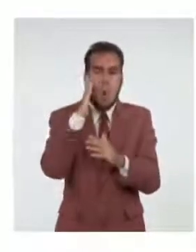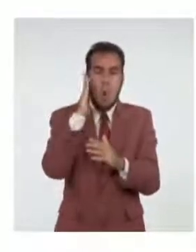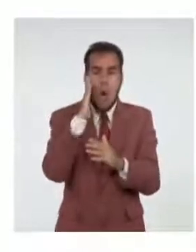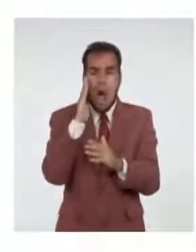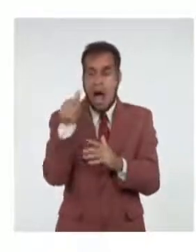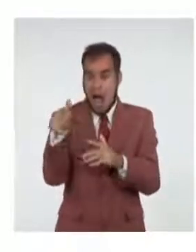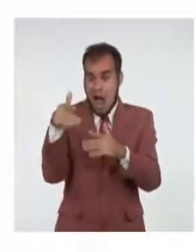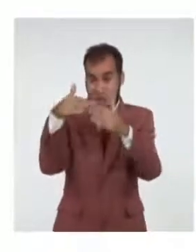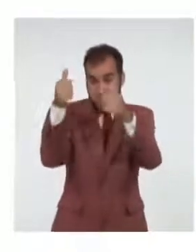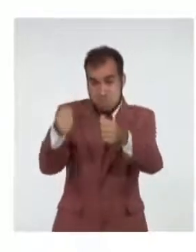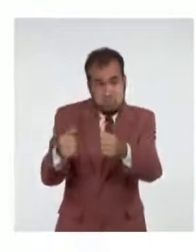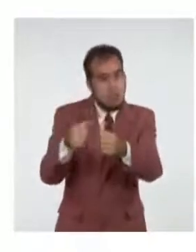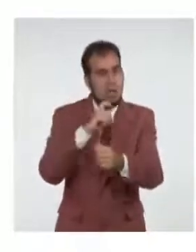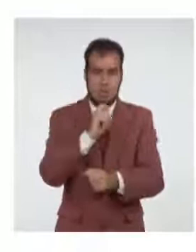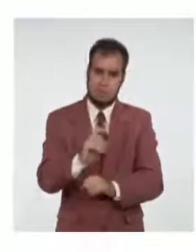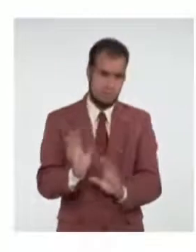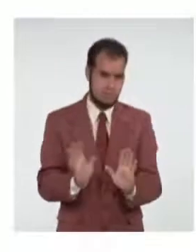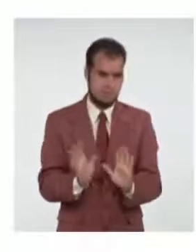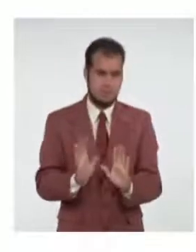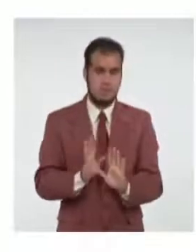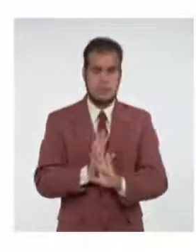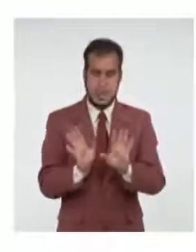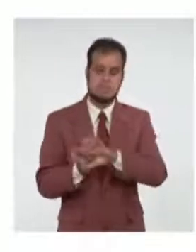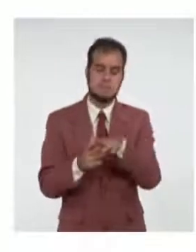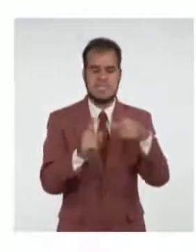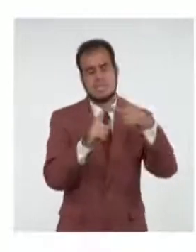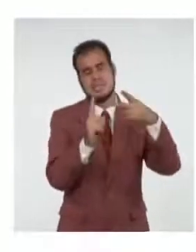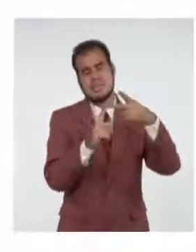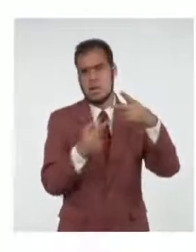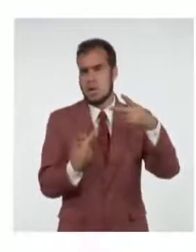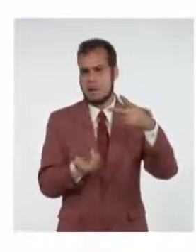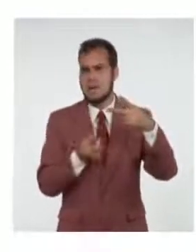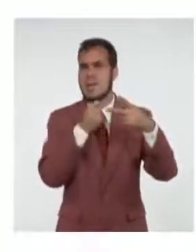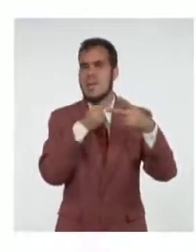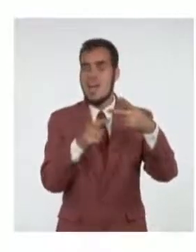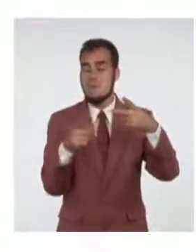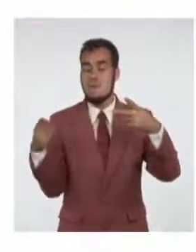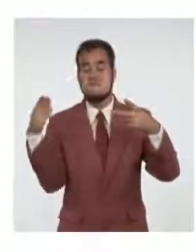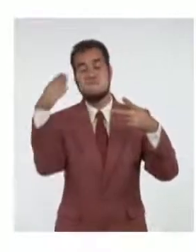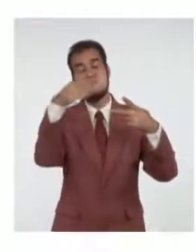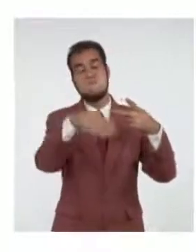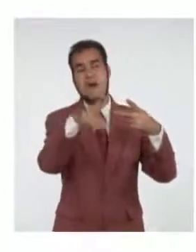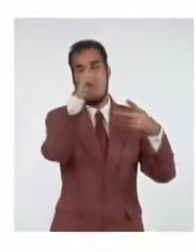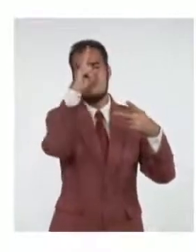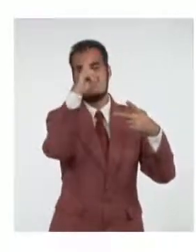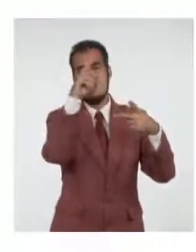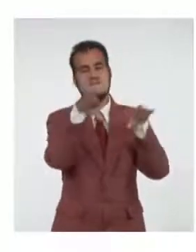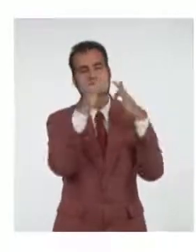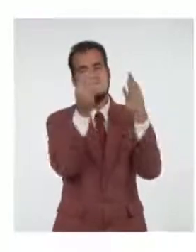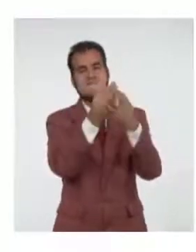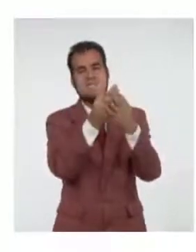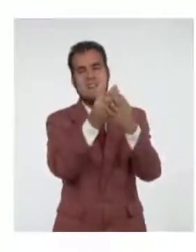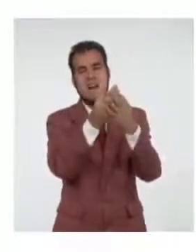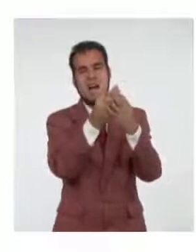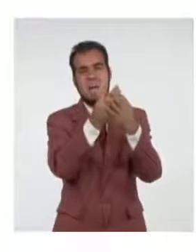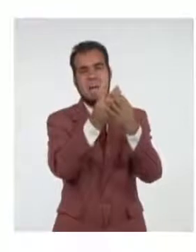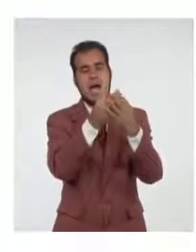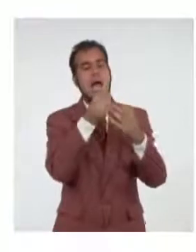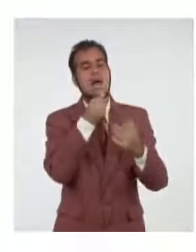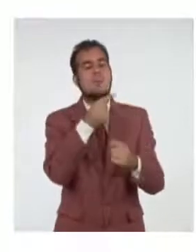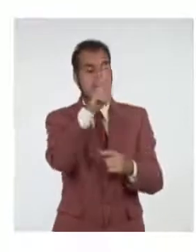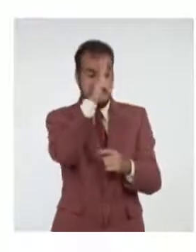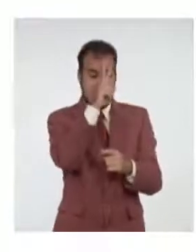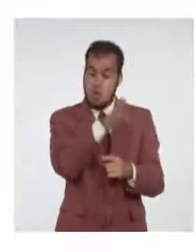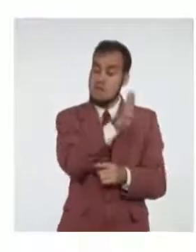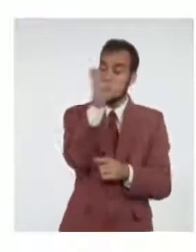aislamiento. Segundo, que la distancia y el acceso al consultorio no permita la evaluación médica diaria. Estamos